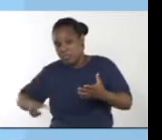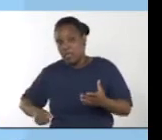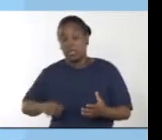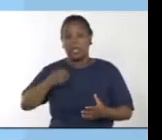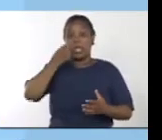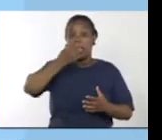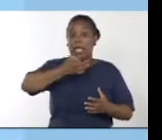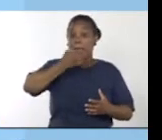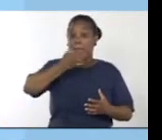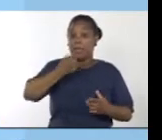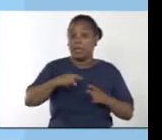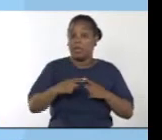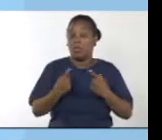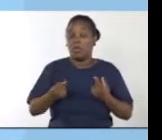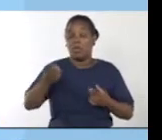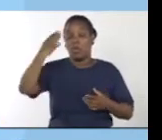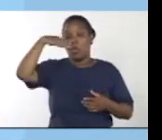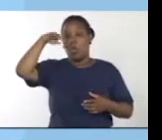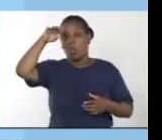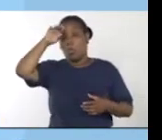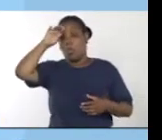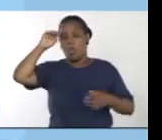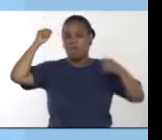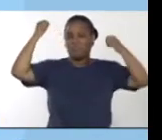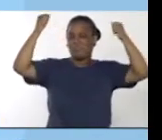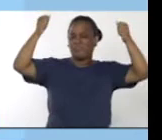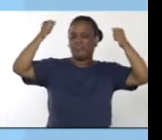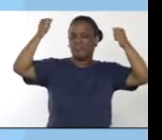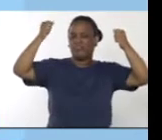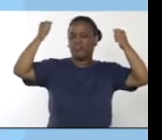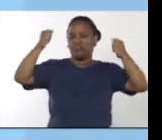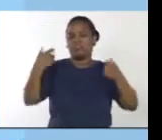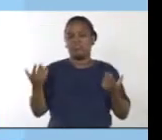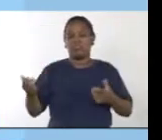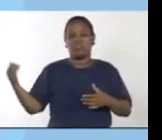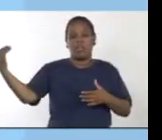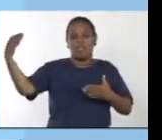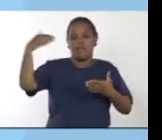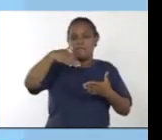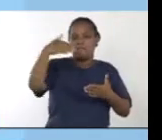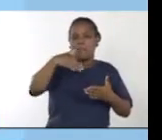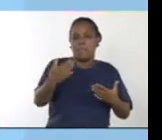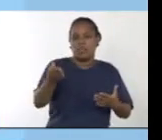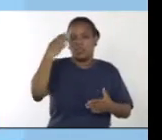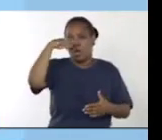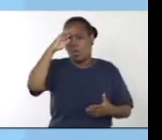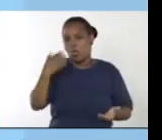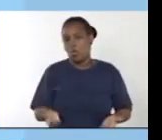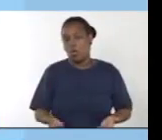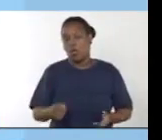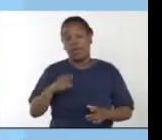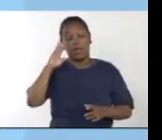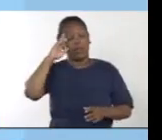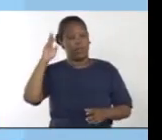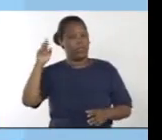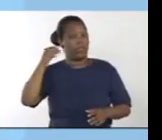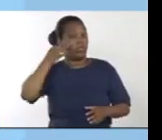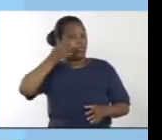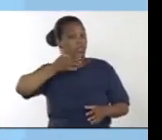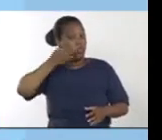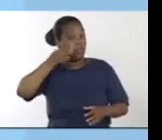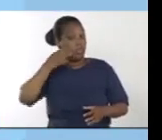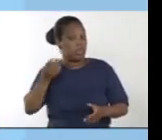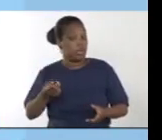en el que expreses por qué los cubanos condenamos esas acciones mercenarias. Recuerden que cuando